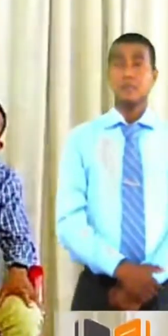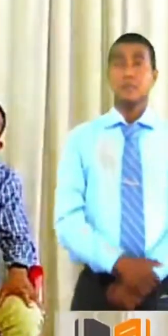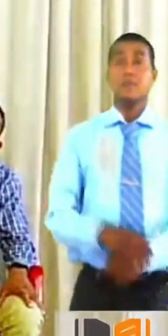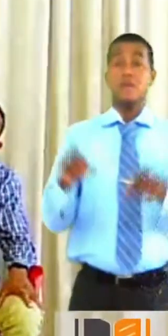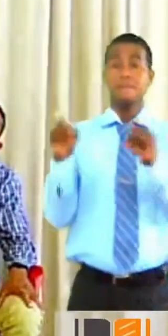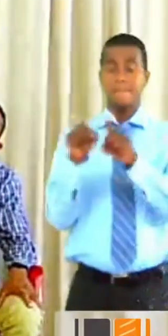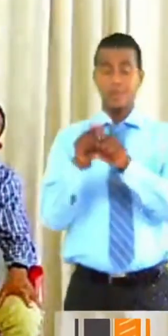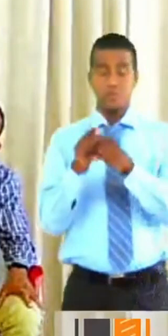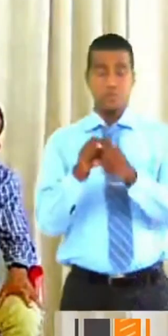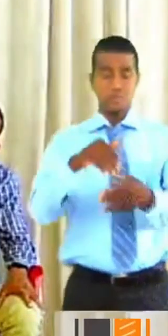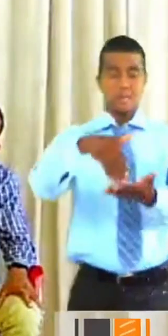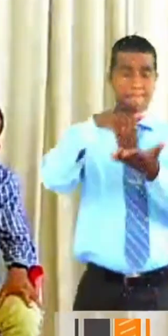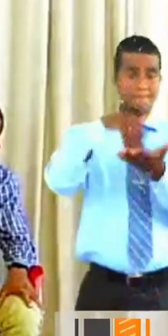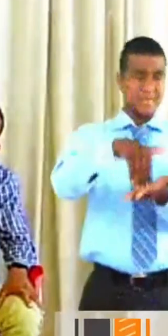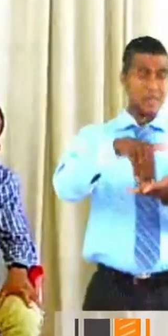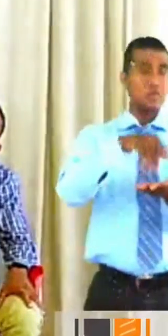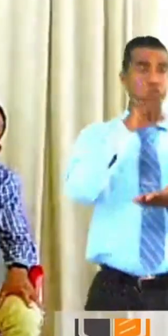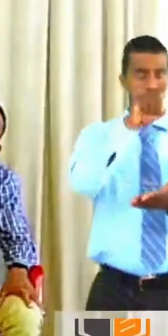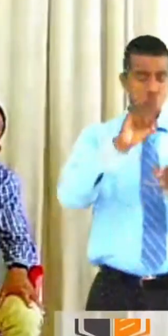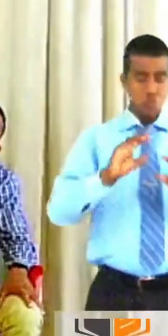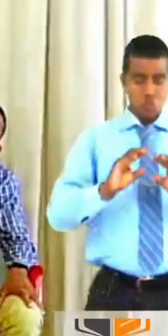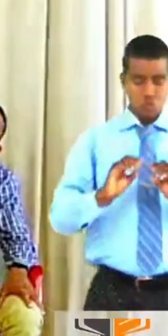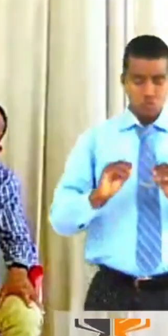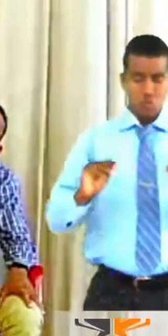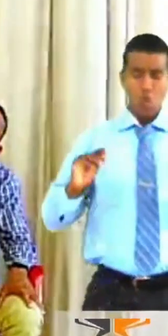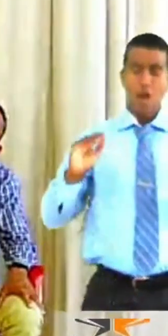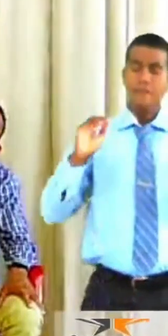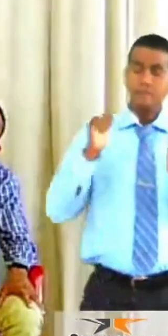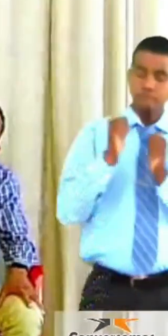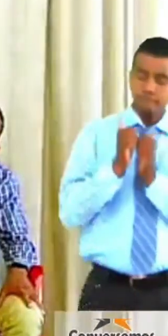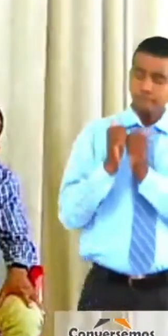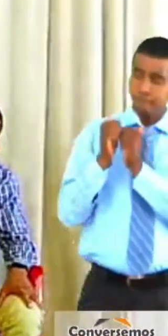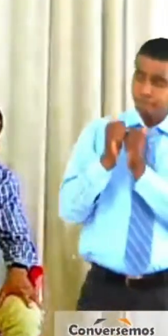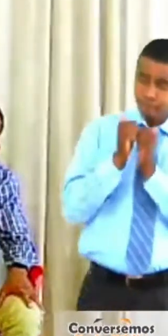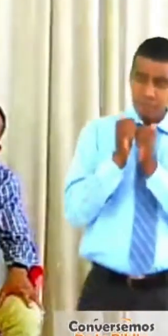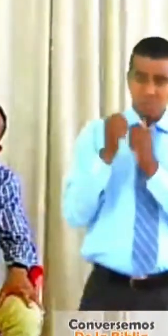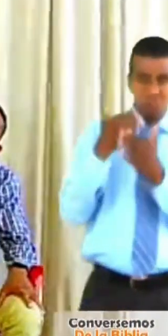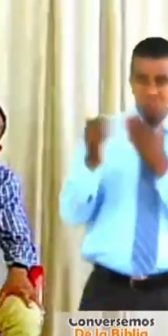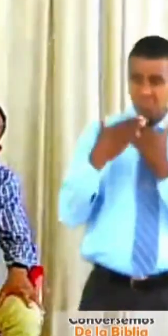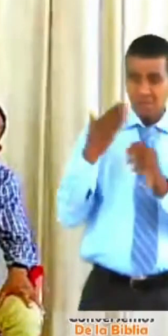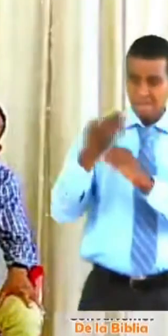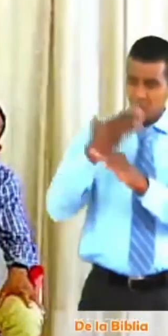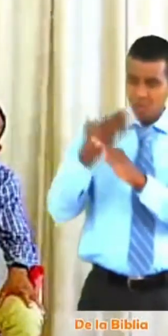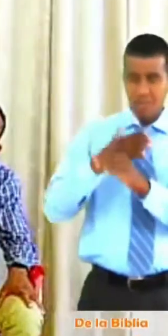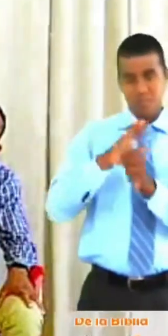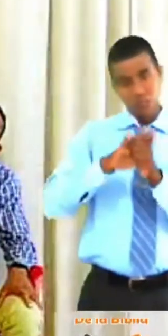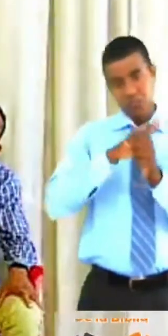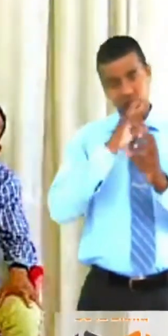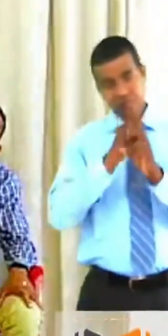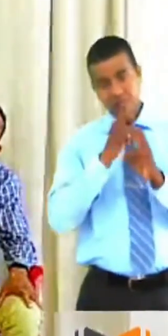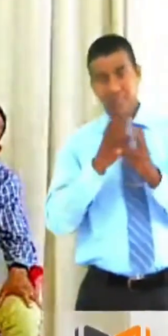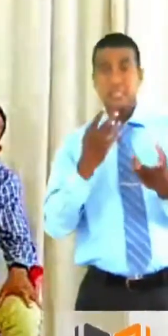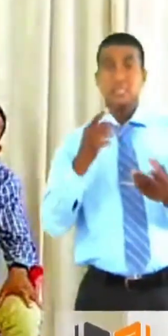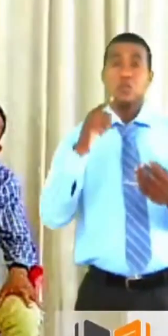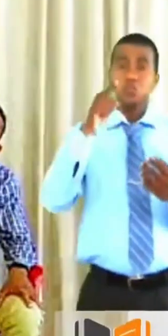pie, camine con Cristo. No importa la situación, el problema, la dificultad, la agonía que venga a su